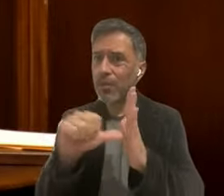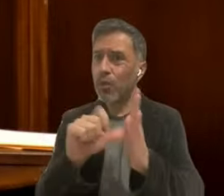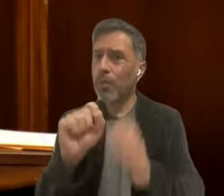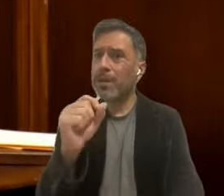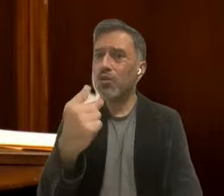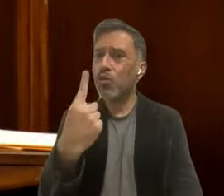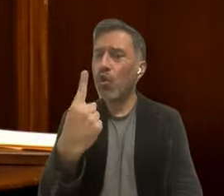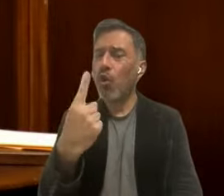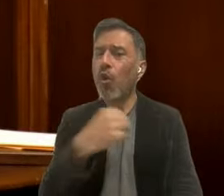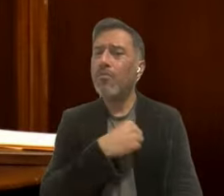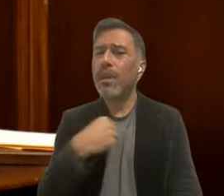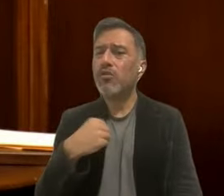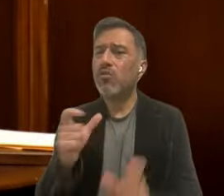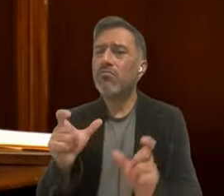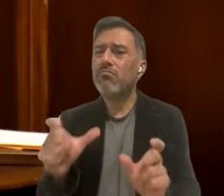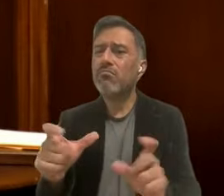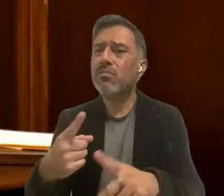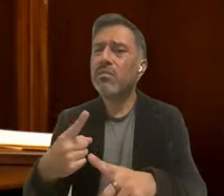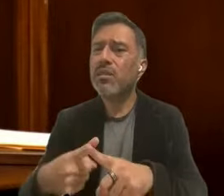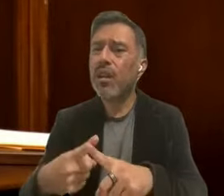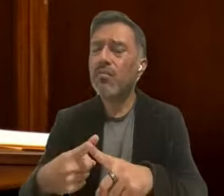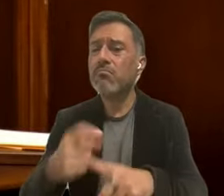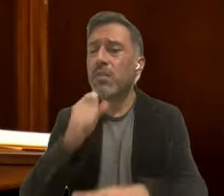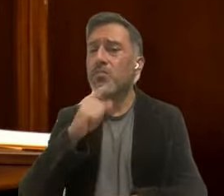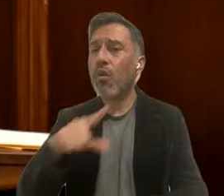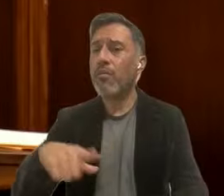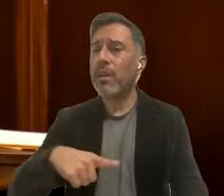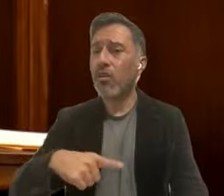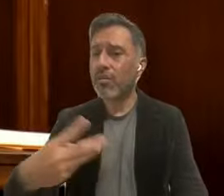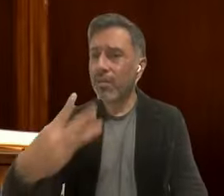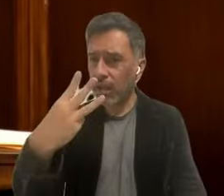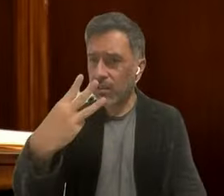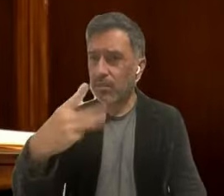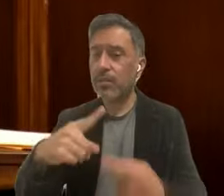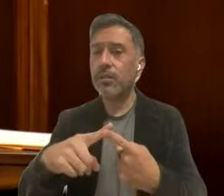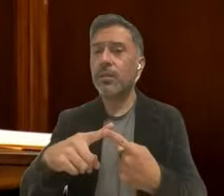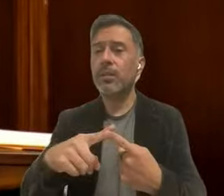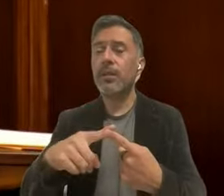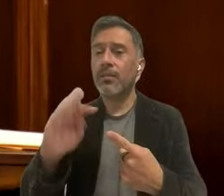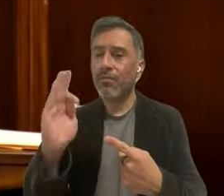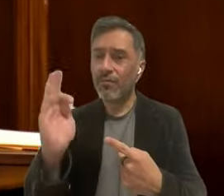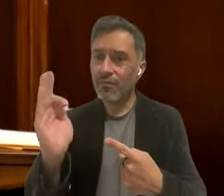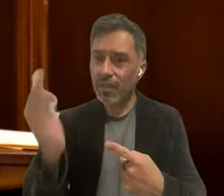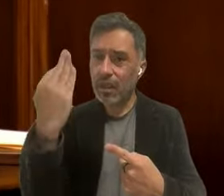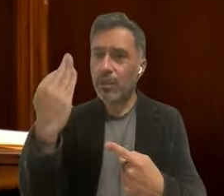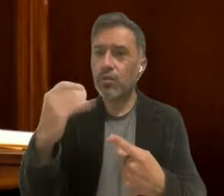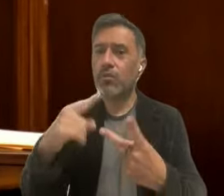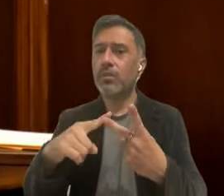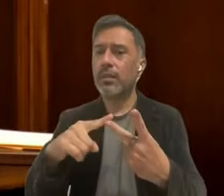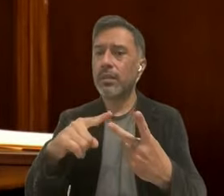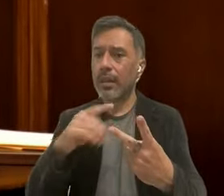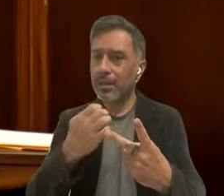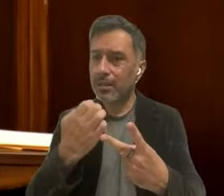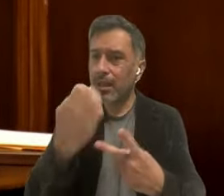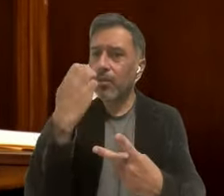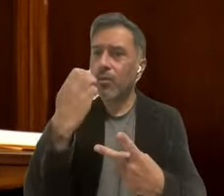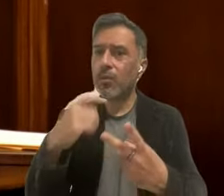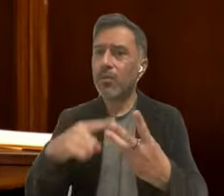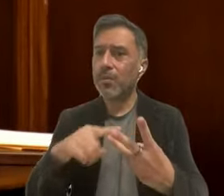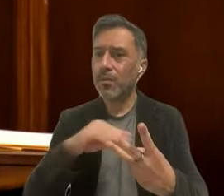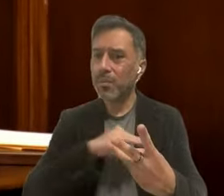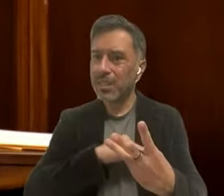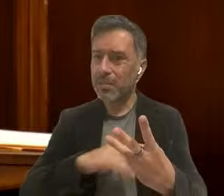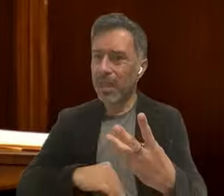tres órdenes de gobierno, a lo municipal, a lo estatal y a la federación, que aprovecho para